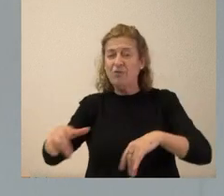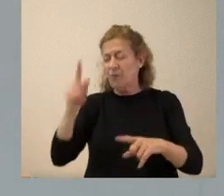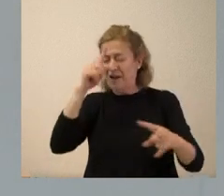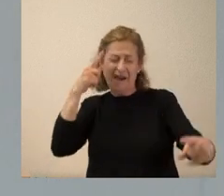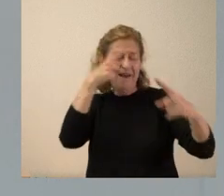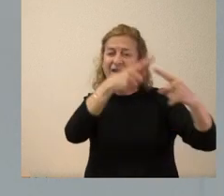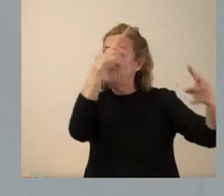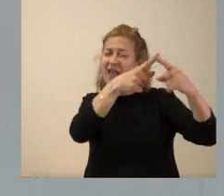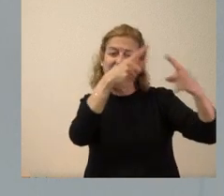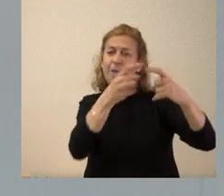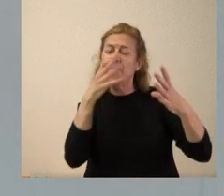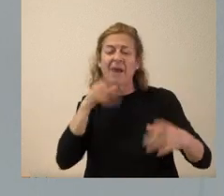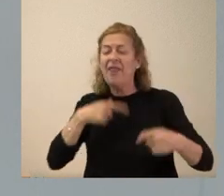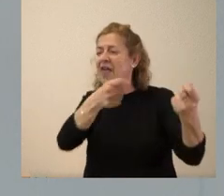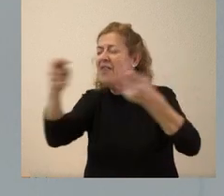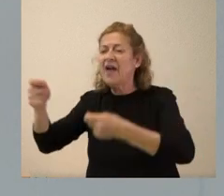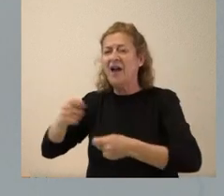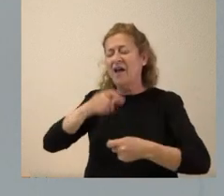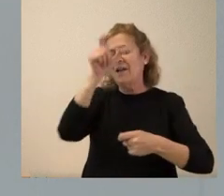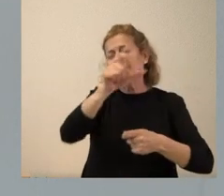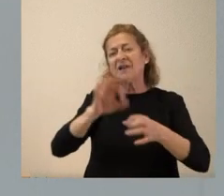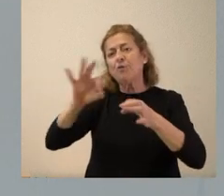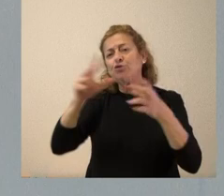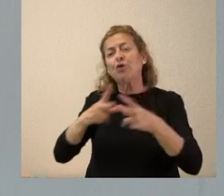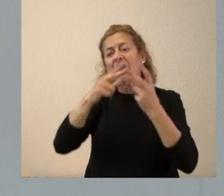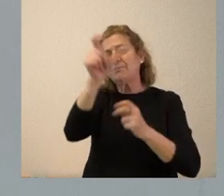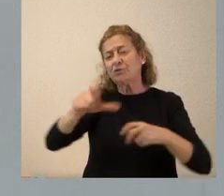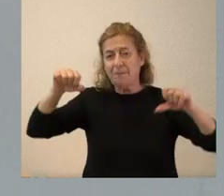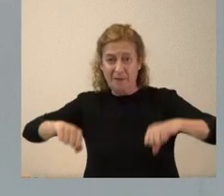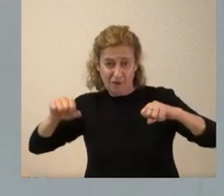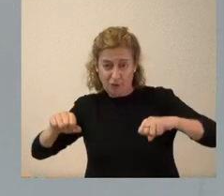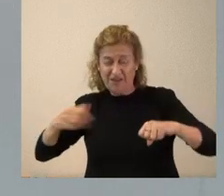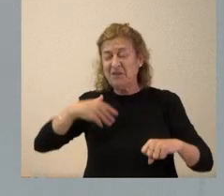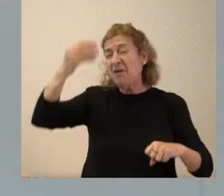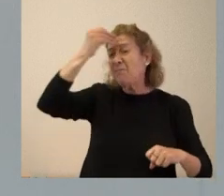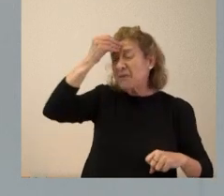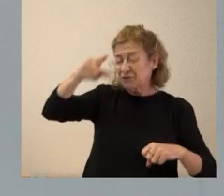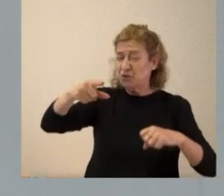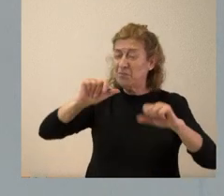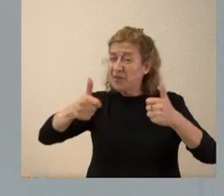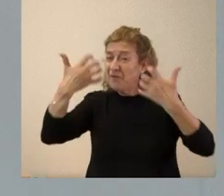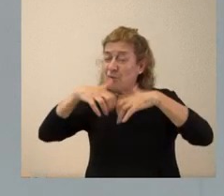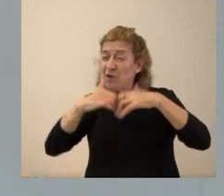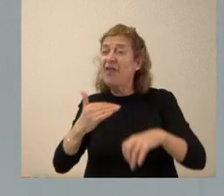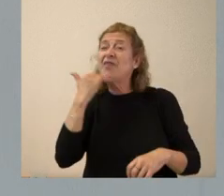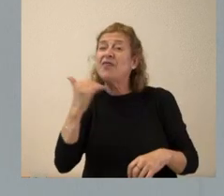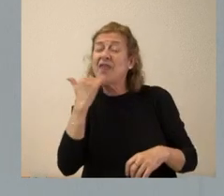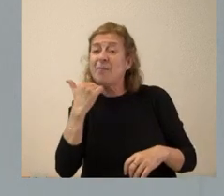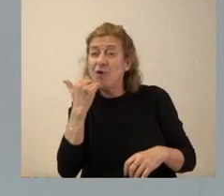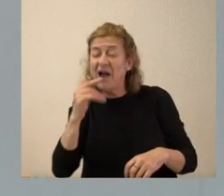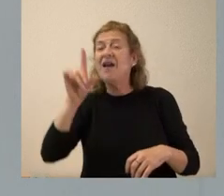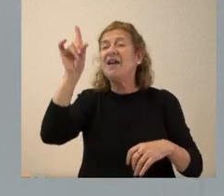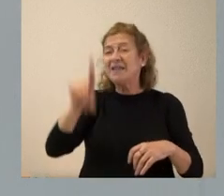los servicios sociales que prestamos a las personas mayores se estima que la puesta en funcionamiento de este centro Residencial en Zamora conllevará el incremento